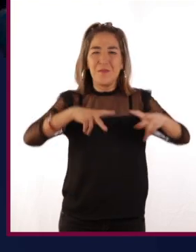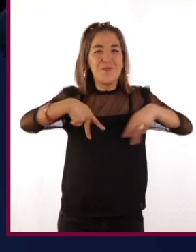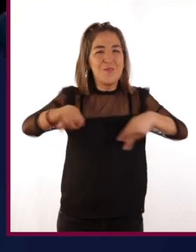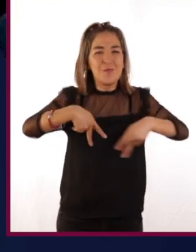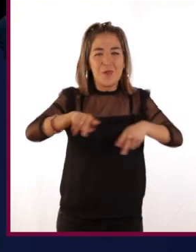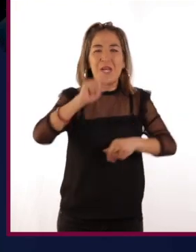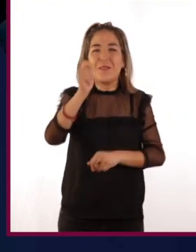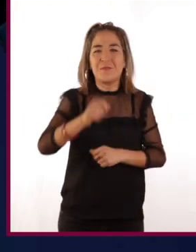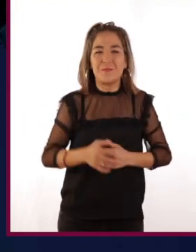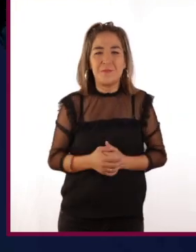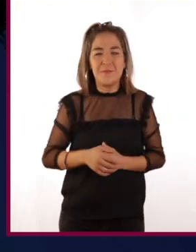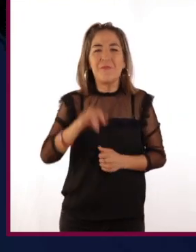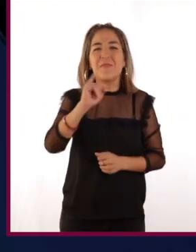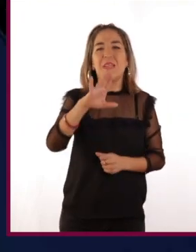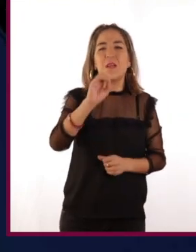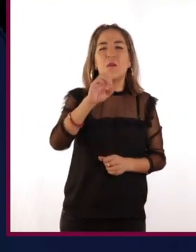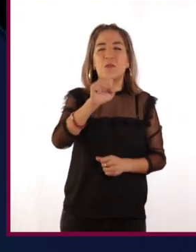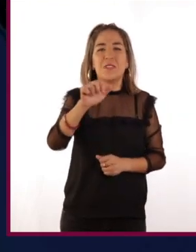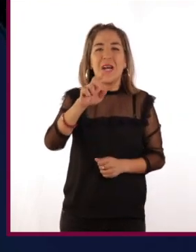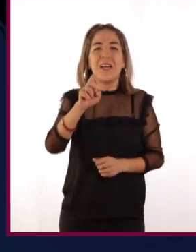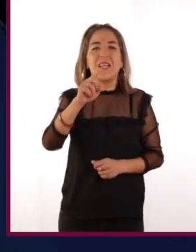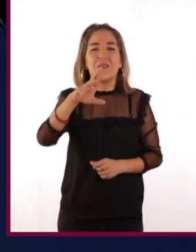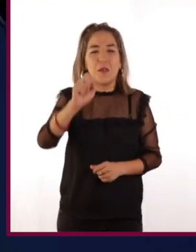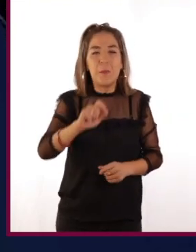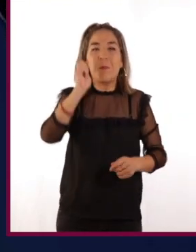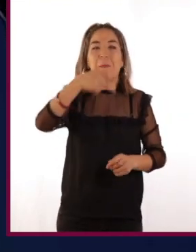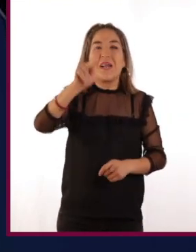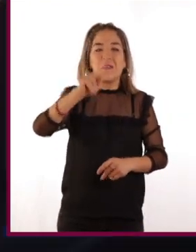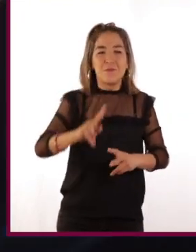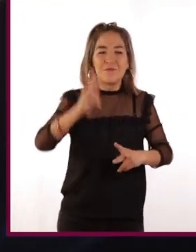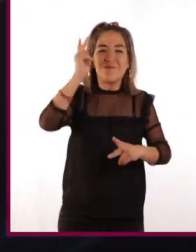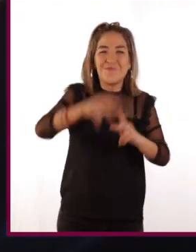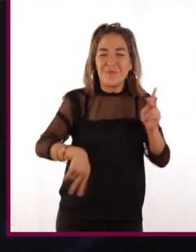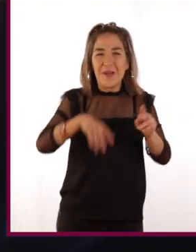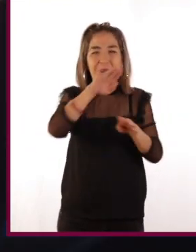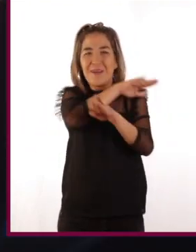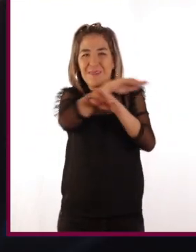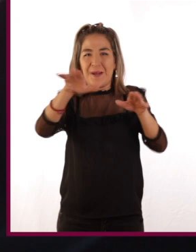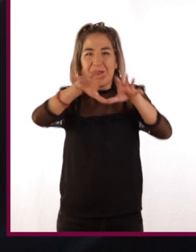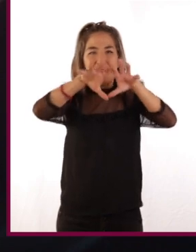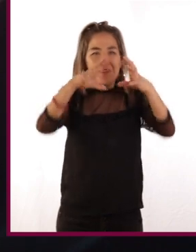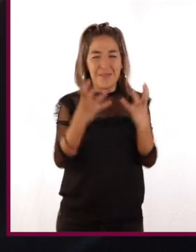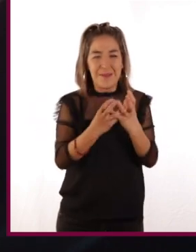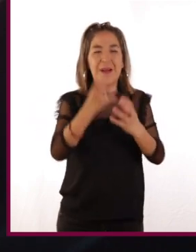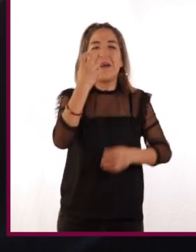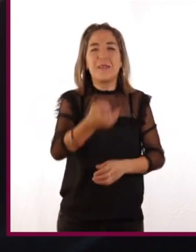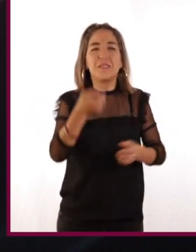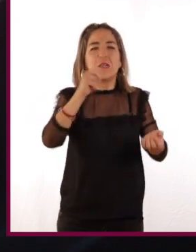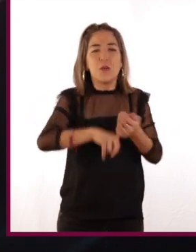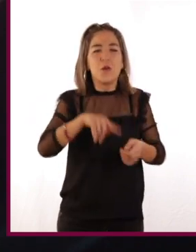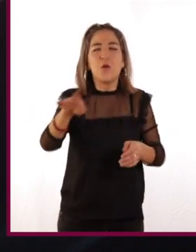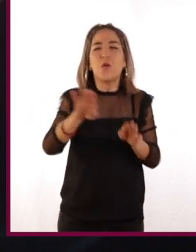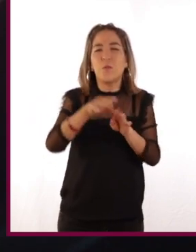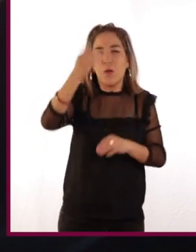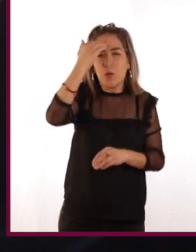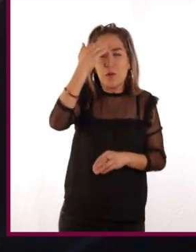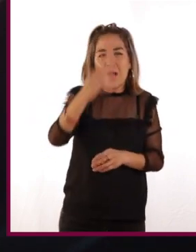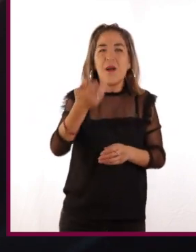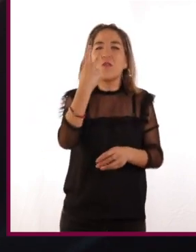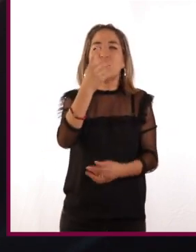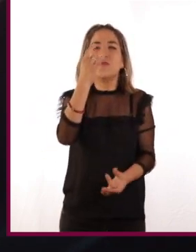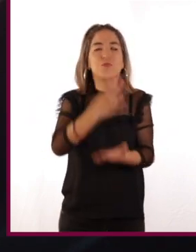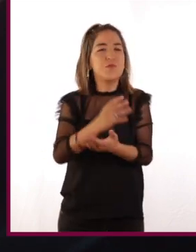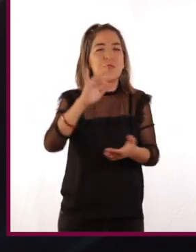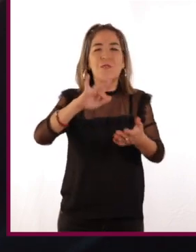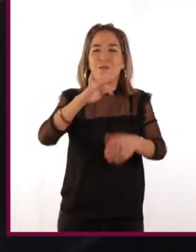un balón de fútbol, o sea, a un icosaedro truncado. Antes de saber sobre la existencia de los fullerenos, solo